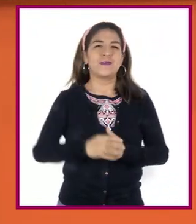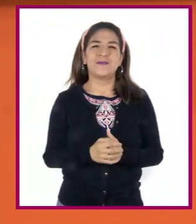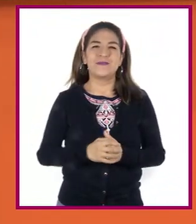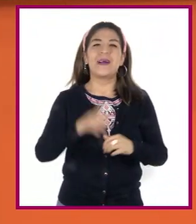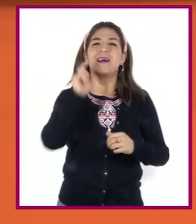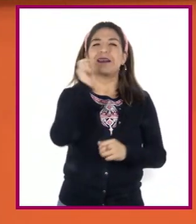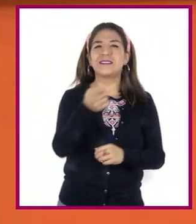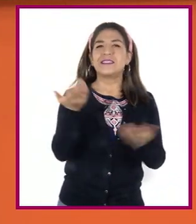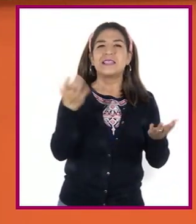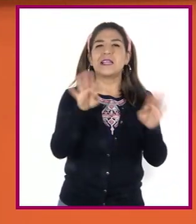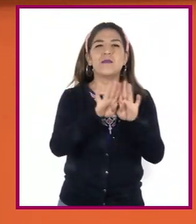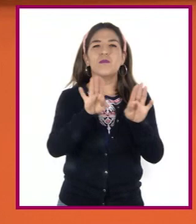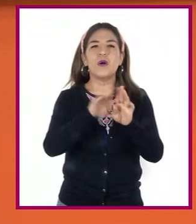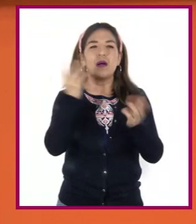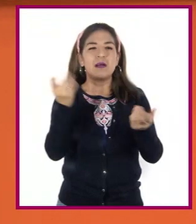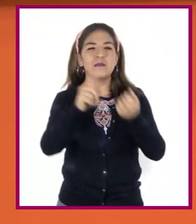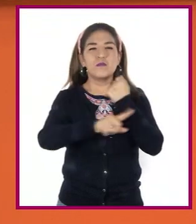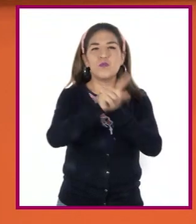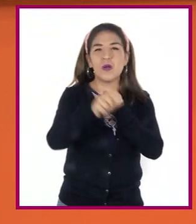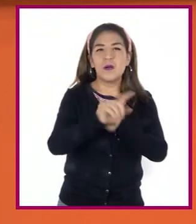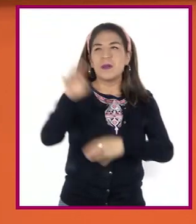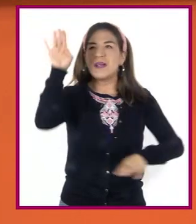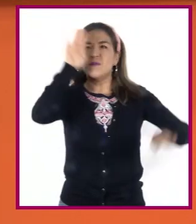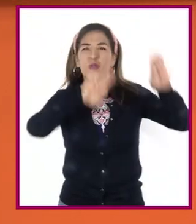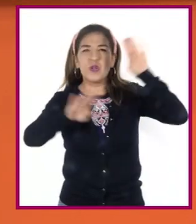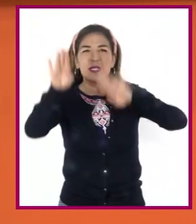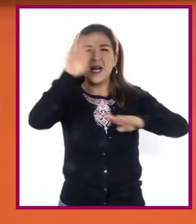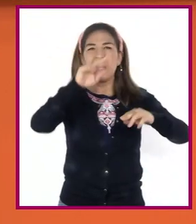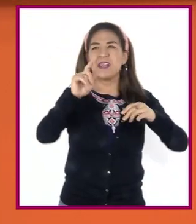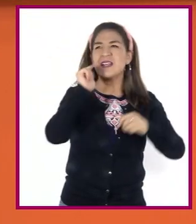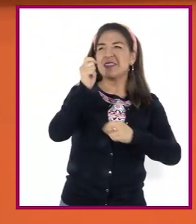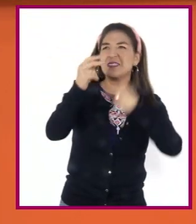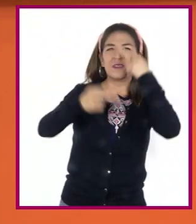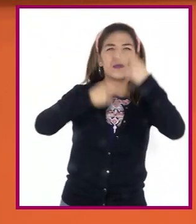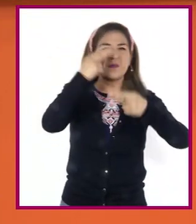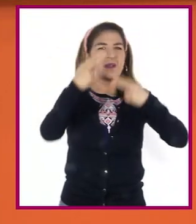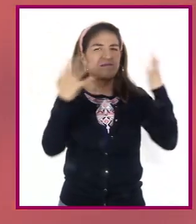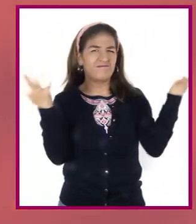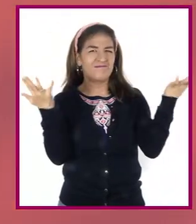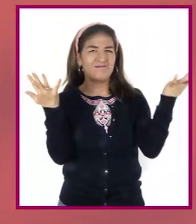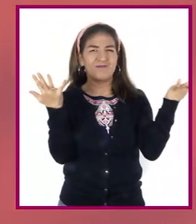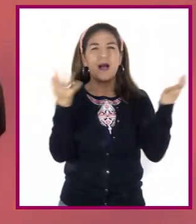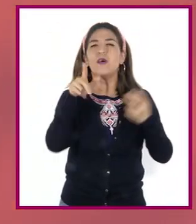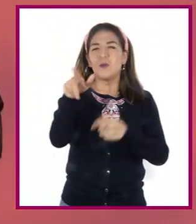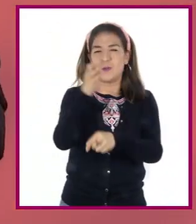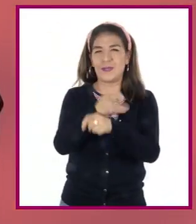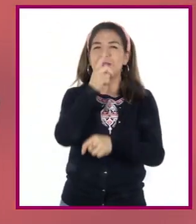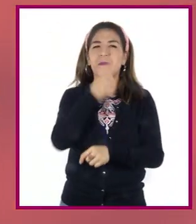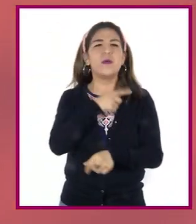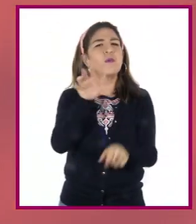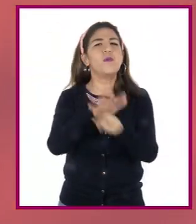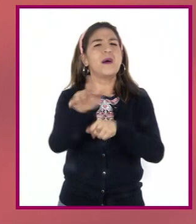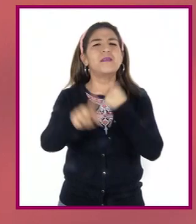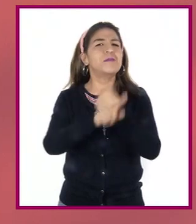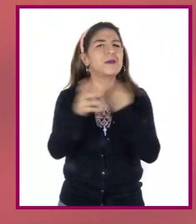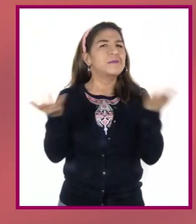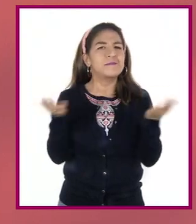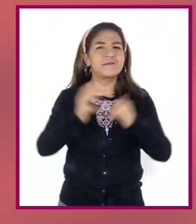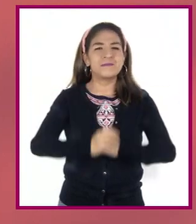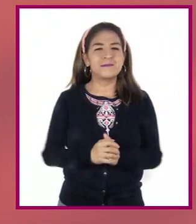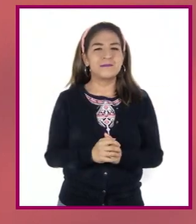tener un problema con las nubes o con las montañas. A ver, cuéntame, ¿cuál es tu problema? Me parece muy difícil, como